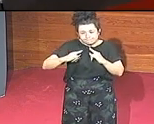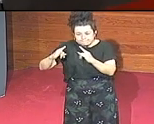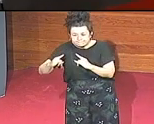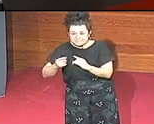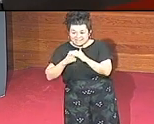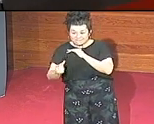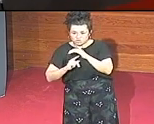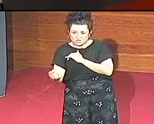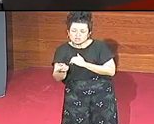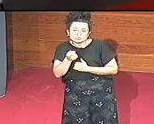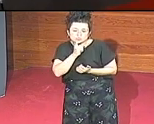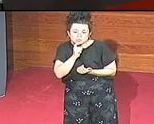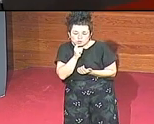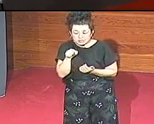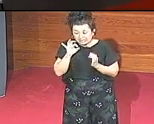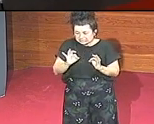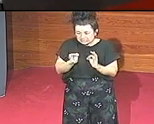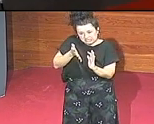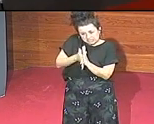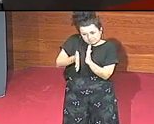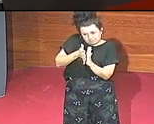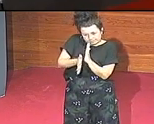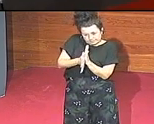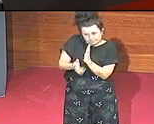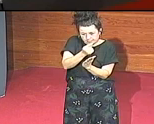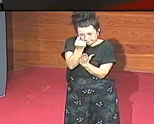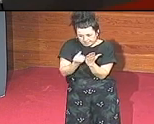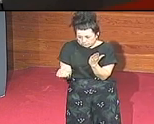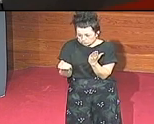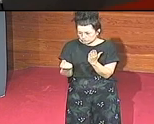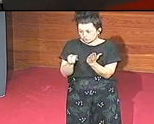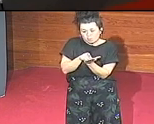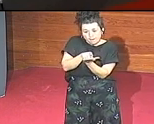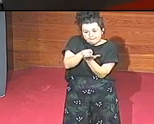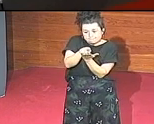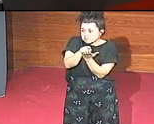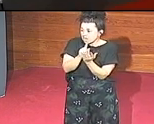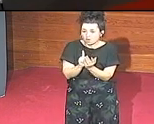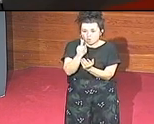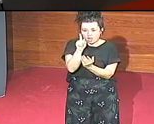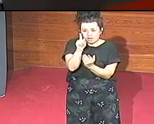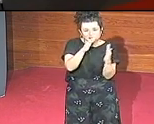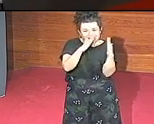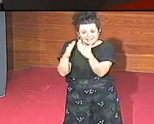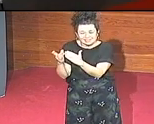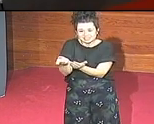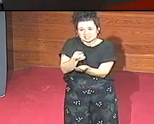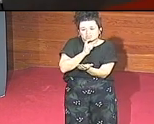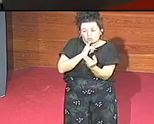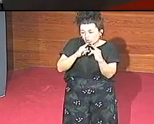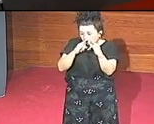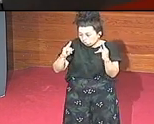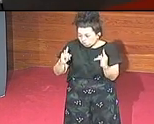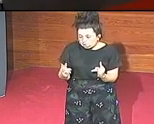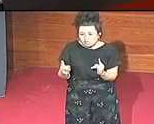y así pues lo cuentas tienes un plano ahí arriba y entonces sabes cómo son las casas las casetas